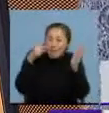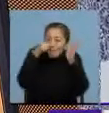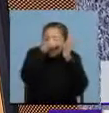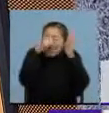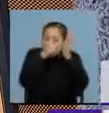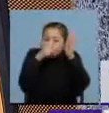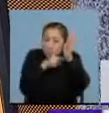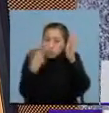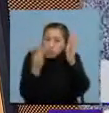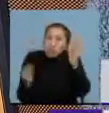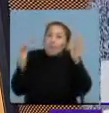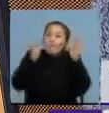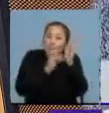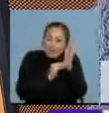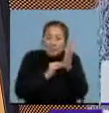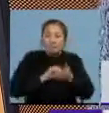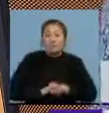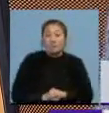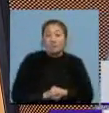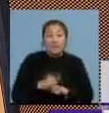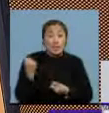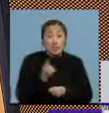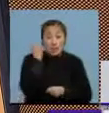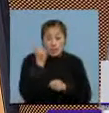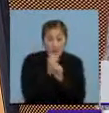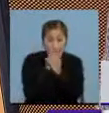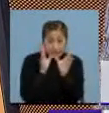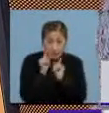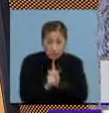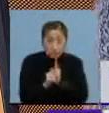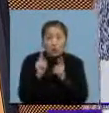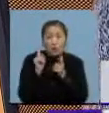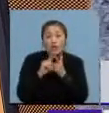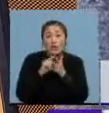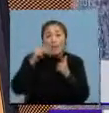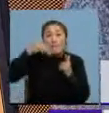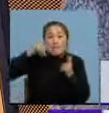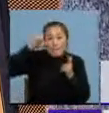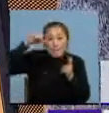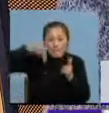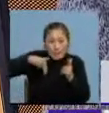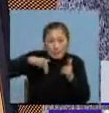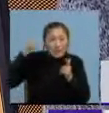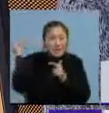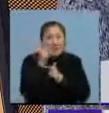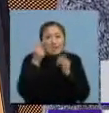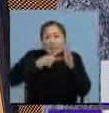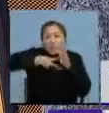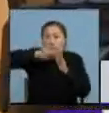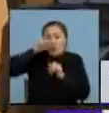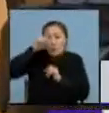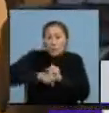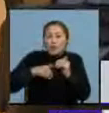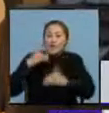agregado a los otros dos eso es la primera aclaración en cuanto al mente que ha sufrido el mayor aumento ya